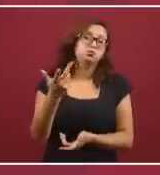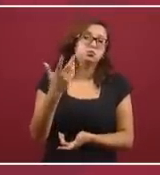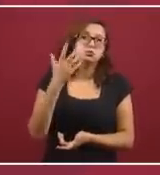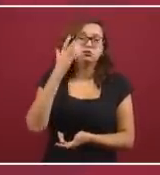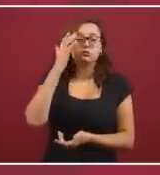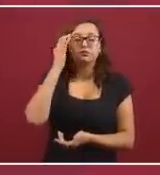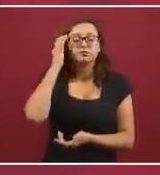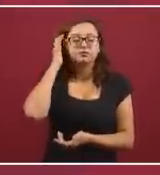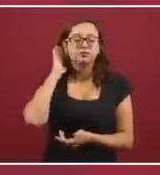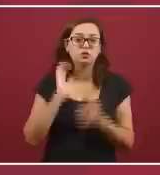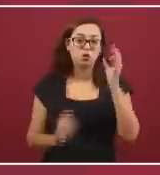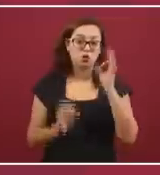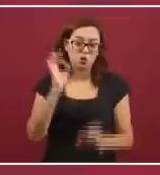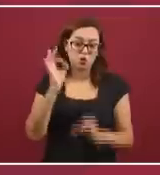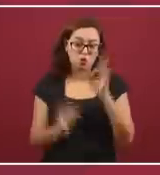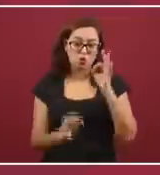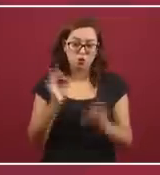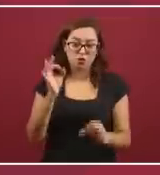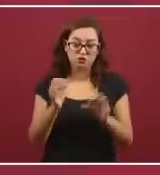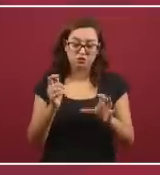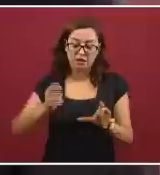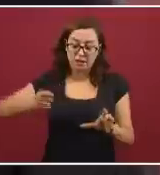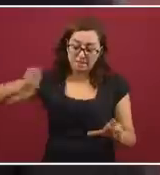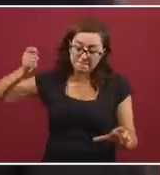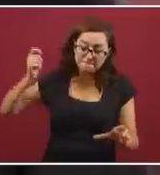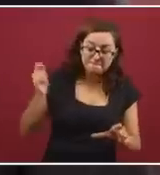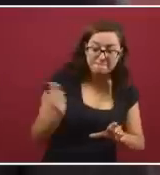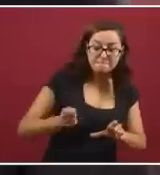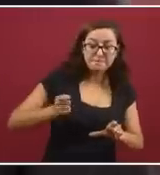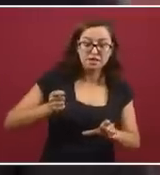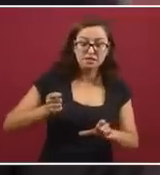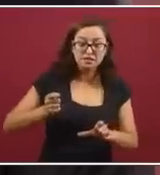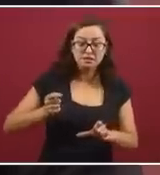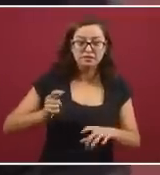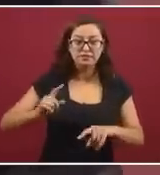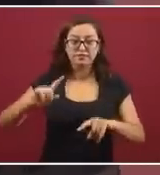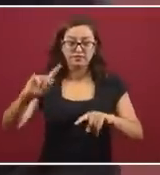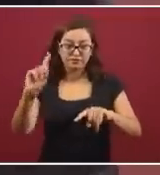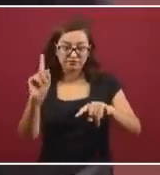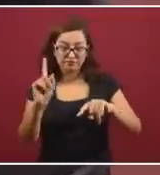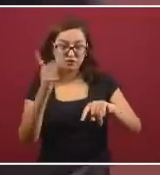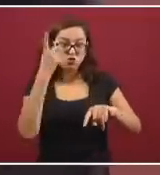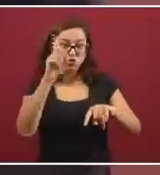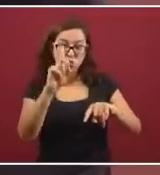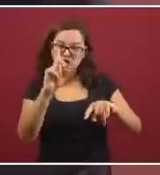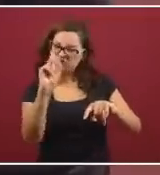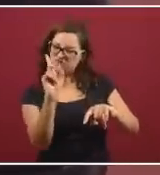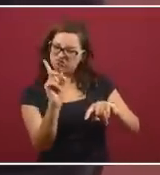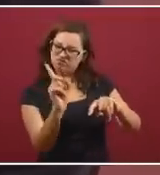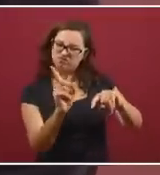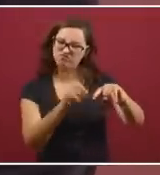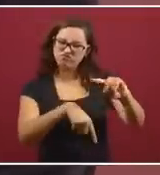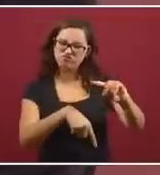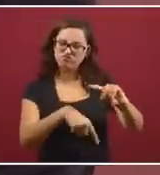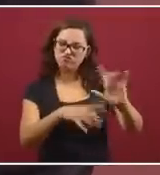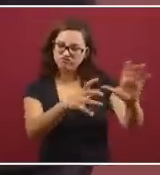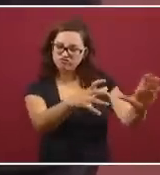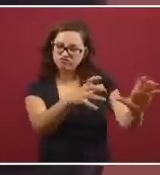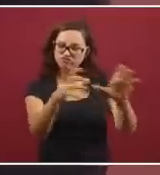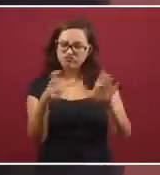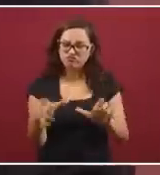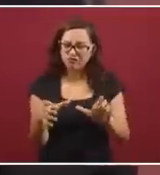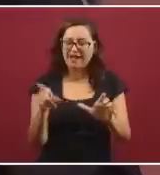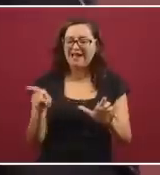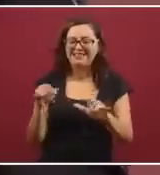una vez que se dé parte ese informe y